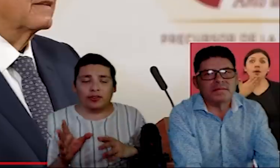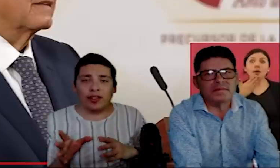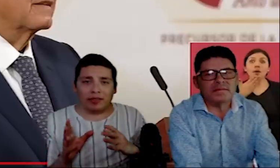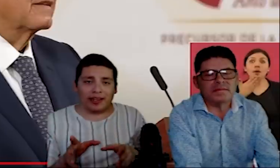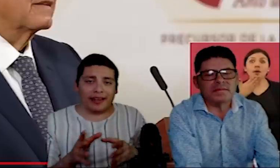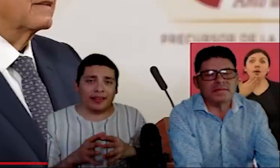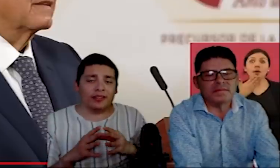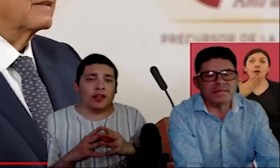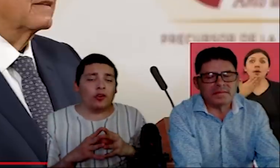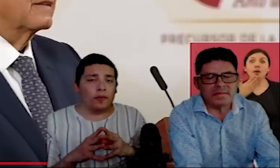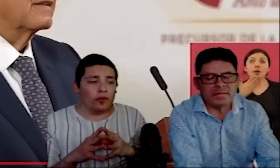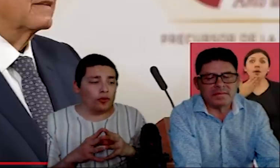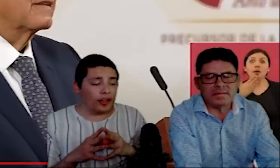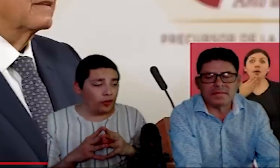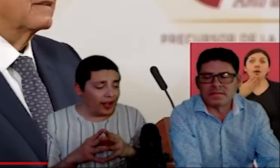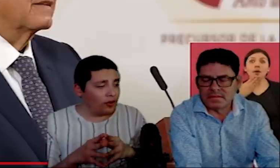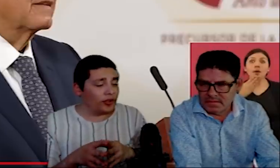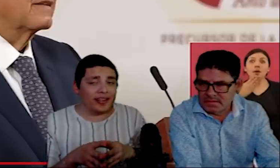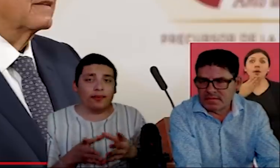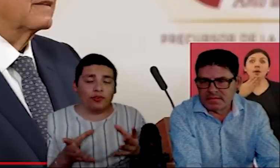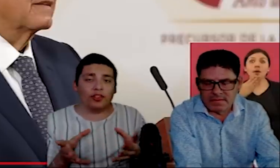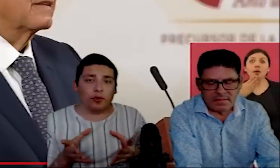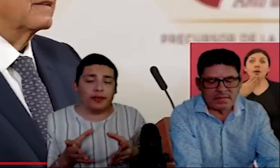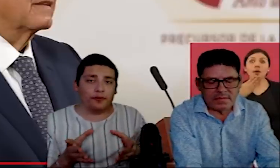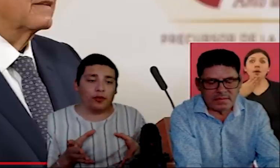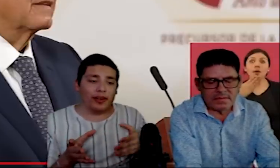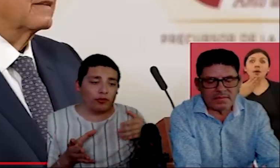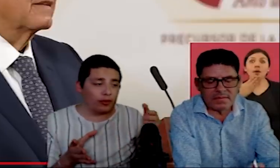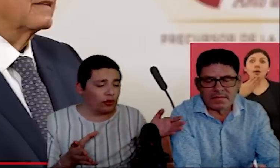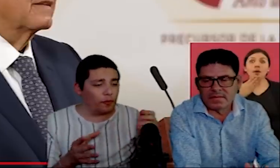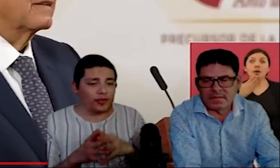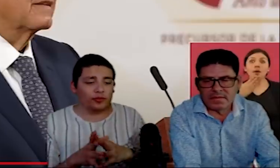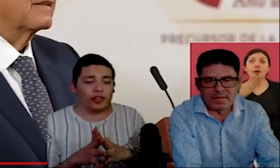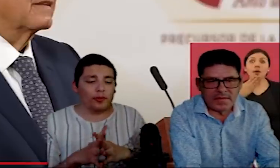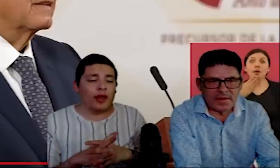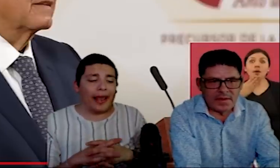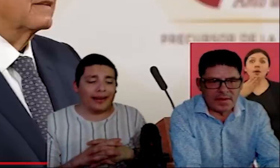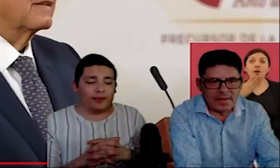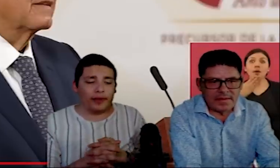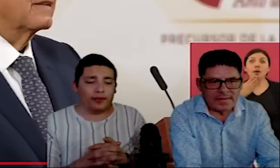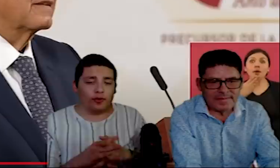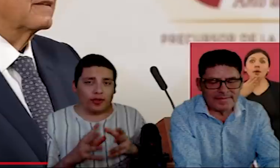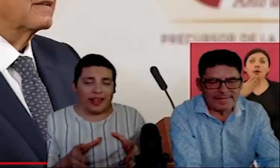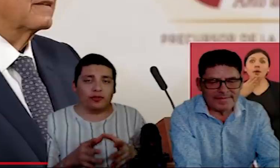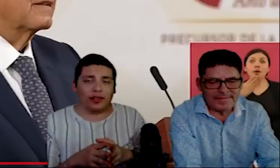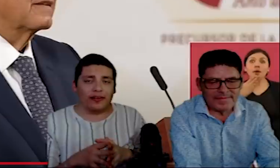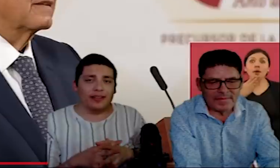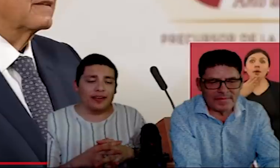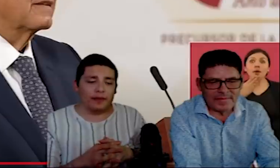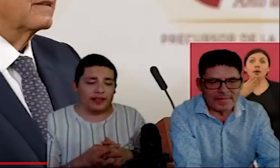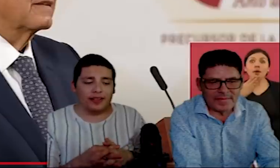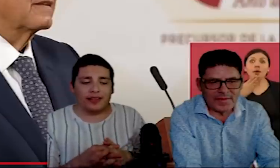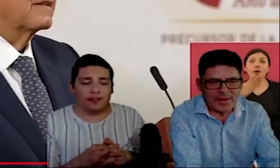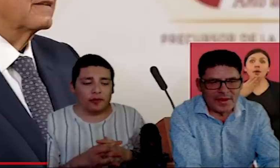la elección de Aguascalientes como de Durango. Y es que hay muchas pruebas de fraude electoral. ¿Tú qué opinas, Gustavo, al respecto de esto que